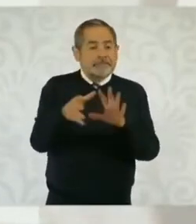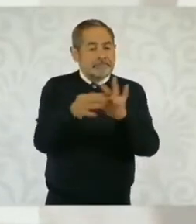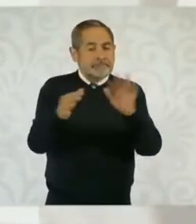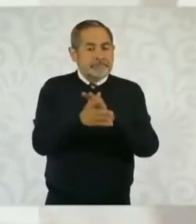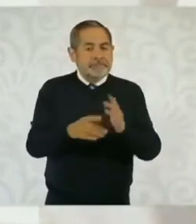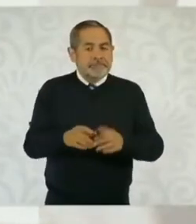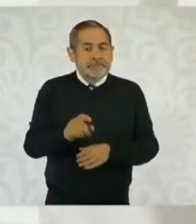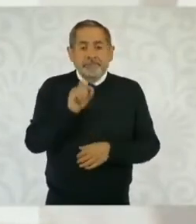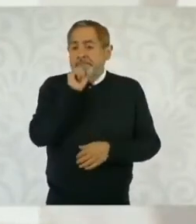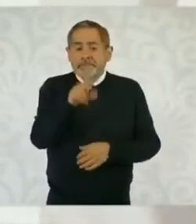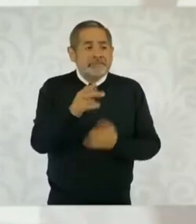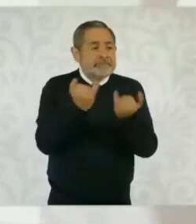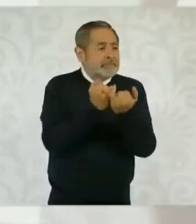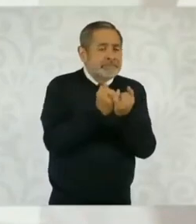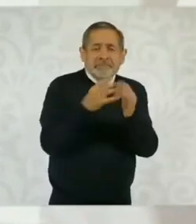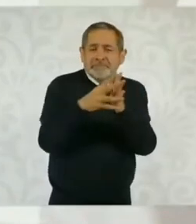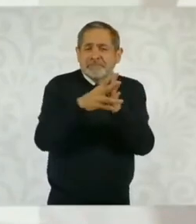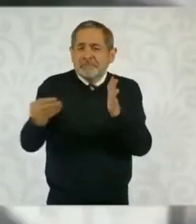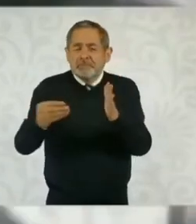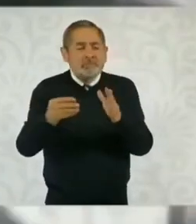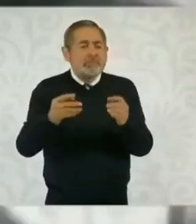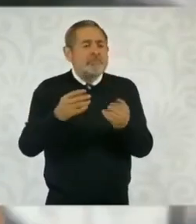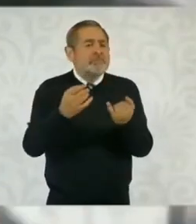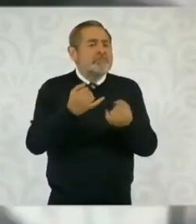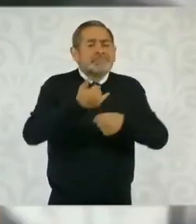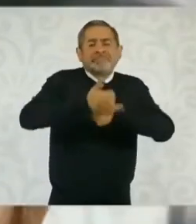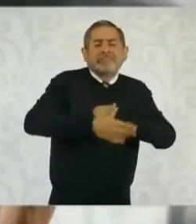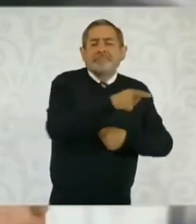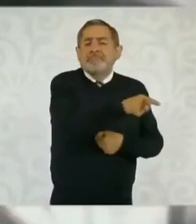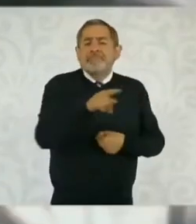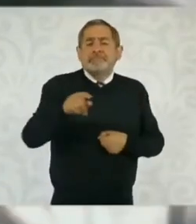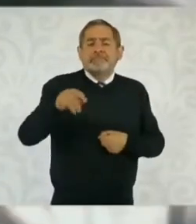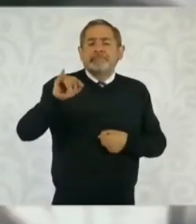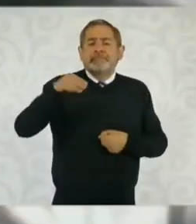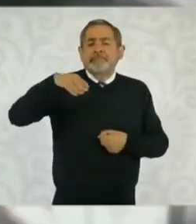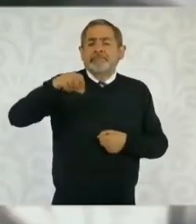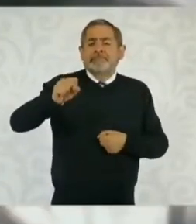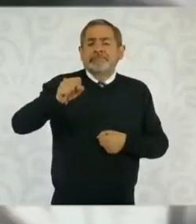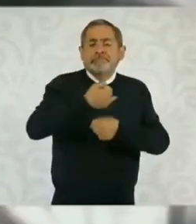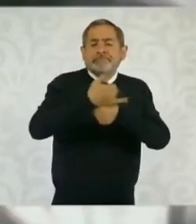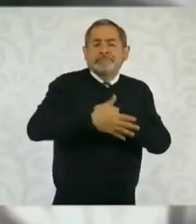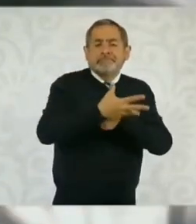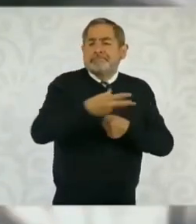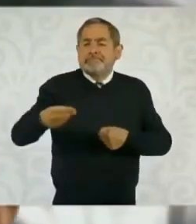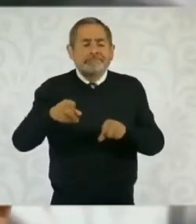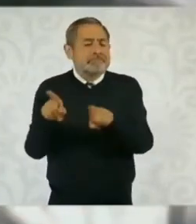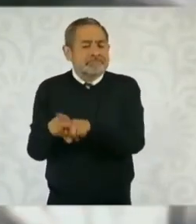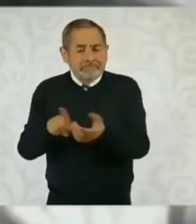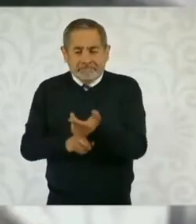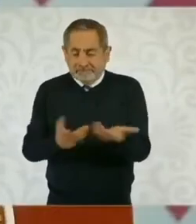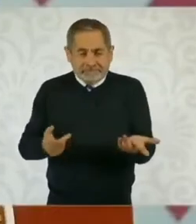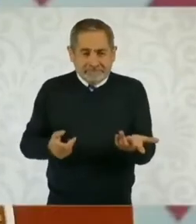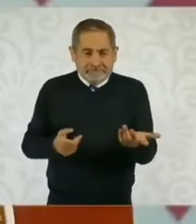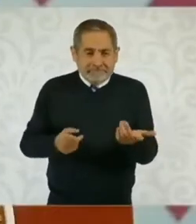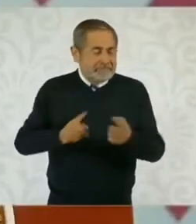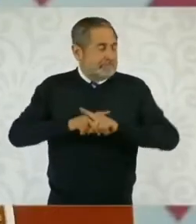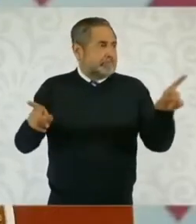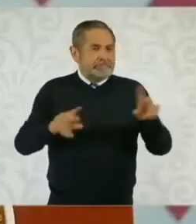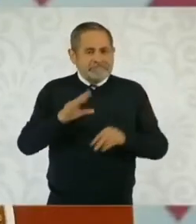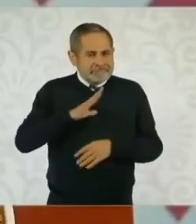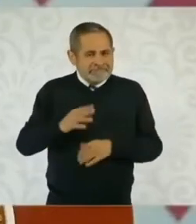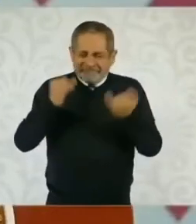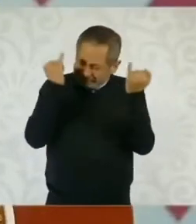es como funciona el IMSS. O sea, tampoco es gran noticia, el IMSS funciona de esta